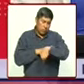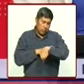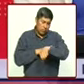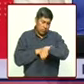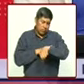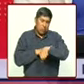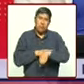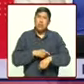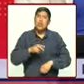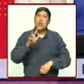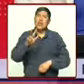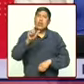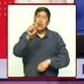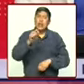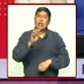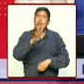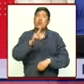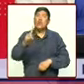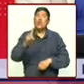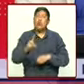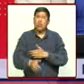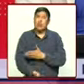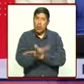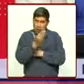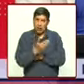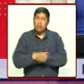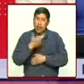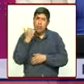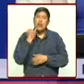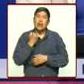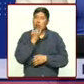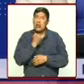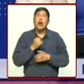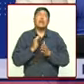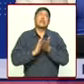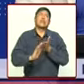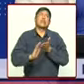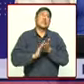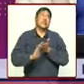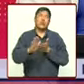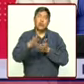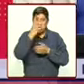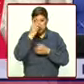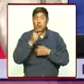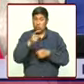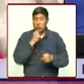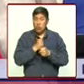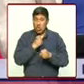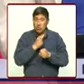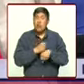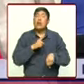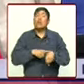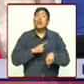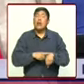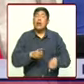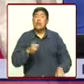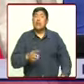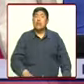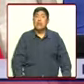Exactamente, ahorita son las 3:51 de la mañana. 3:51, y te estamos perturbando en tu sueño. ¿Tú trabajas desde qué hora?